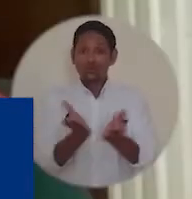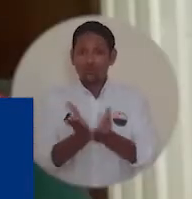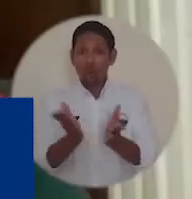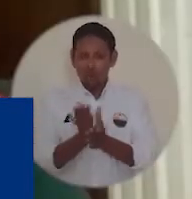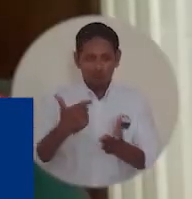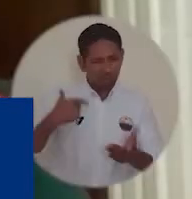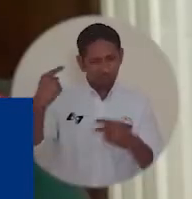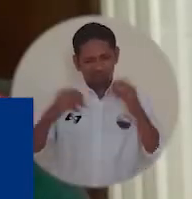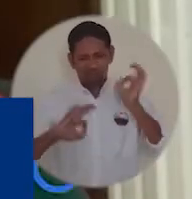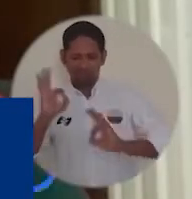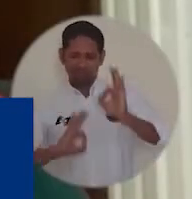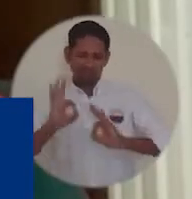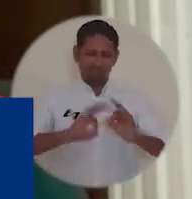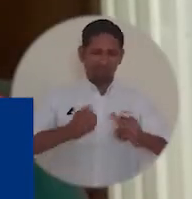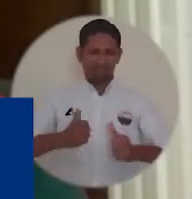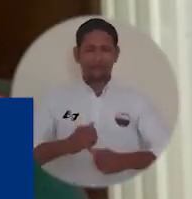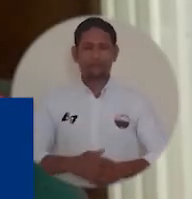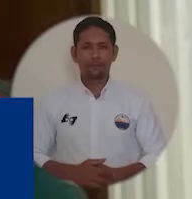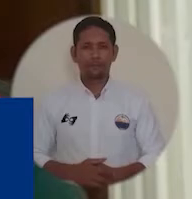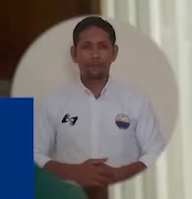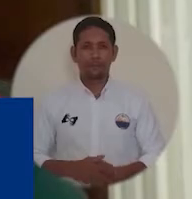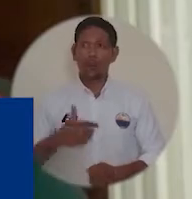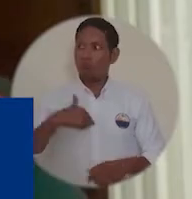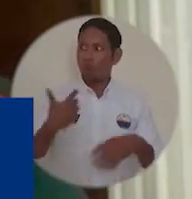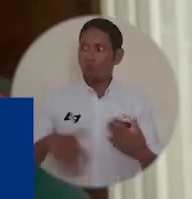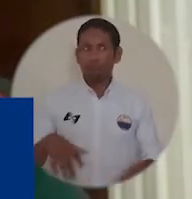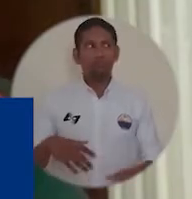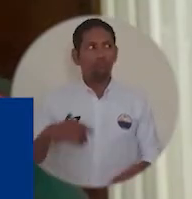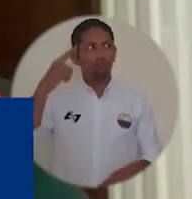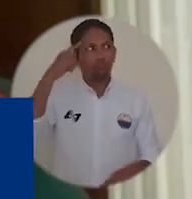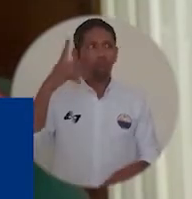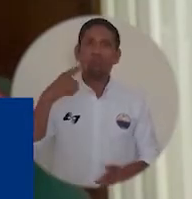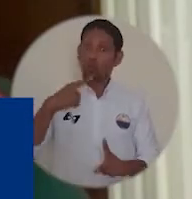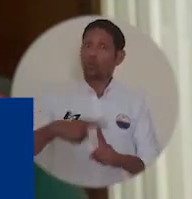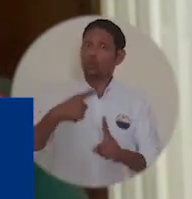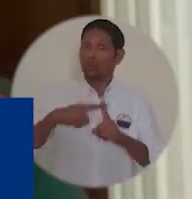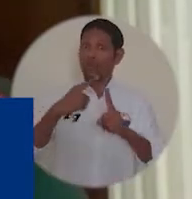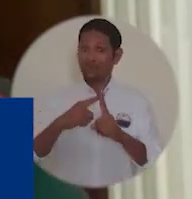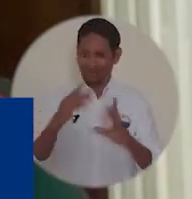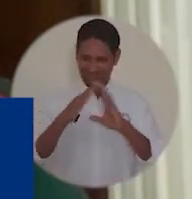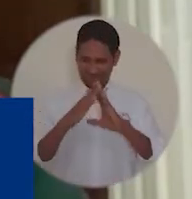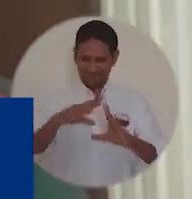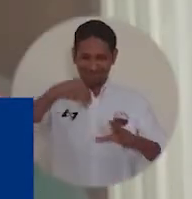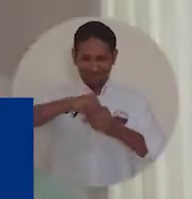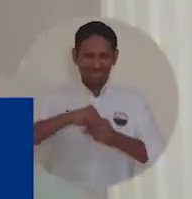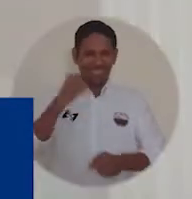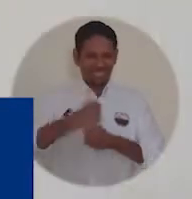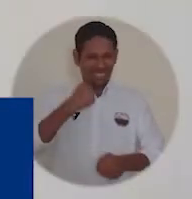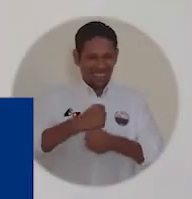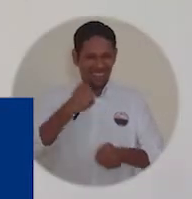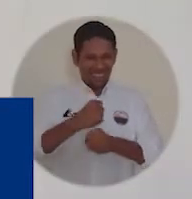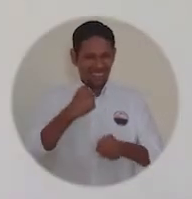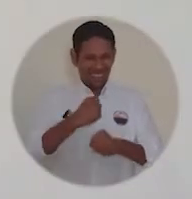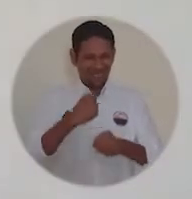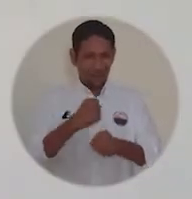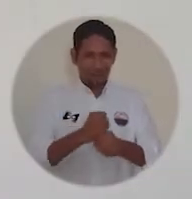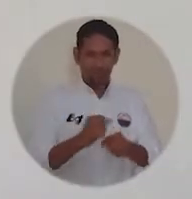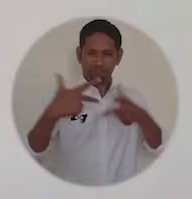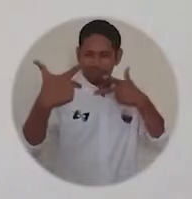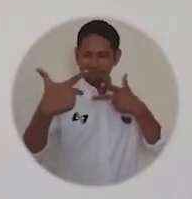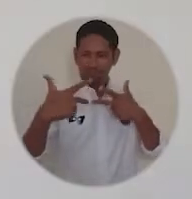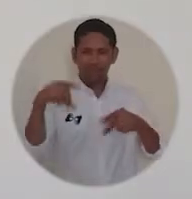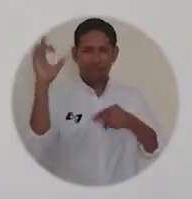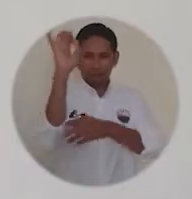conciliadores. Mi experiencia en el teletrabajo ha sido positiva. La empresa ha optado por esta medida y he continuado con mis prácticas y que